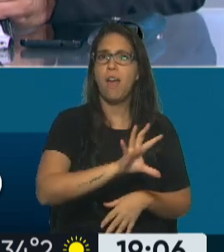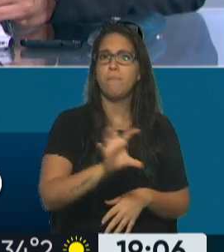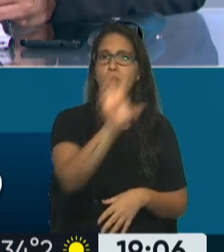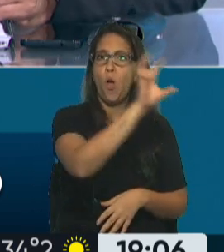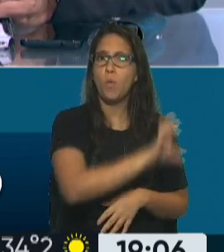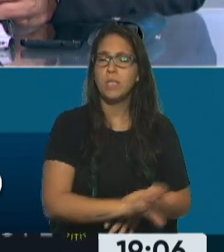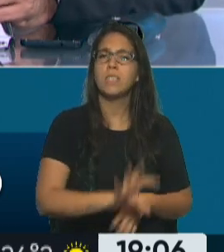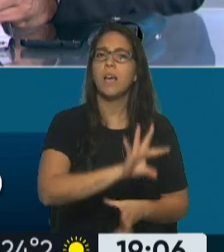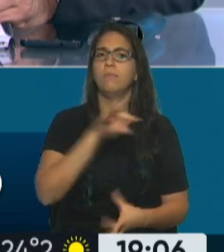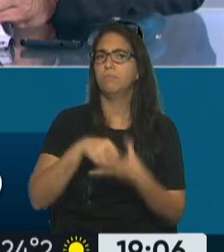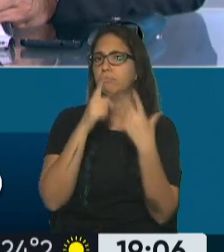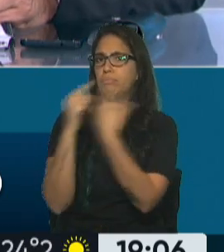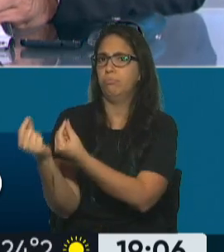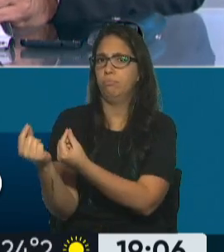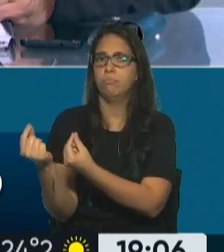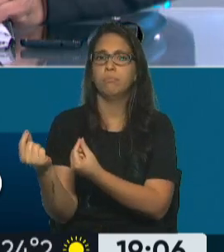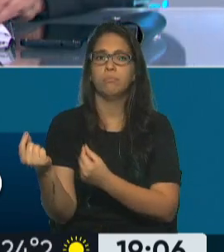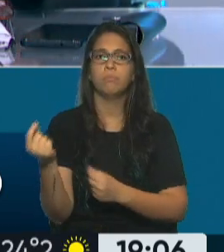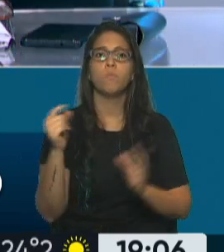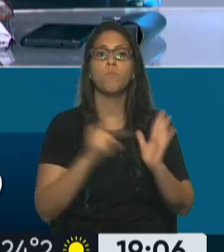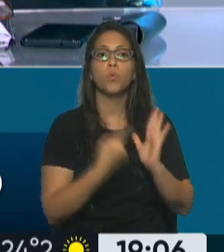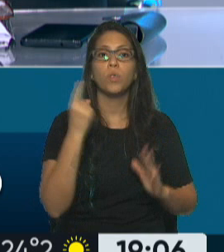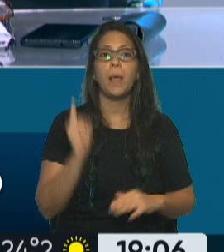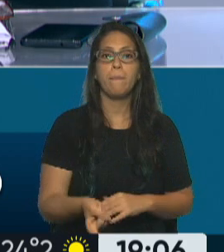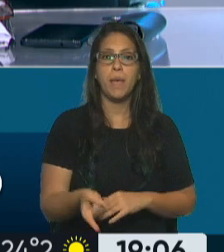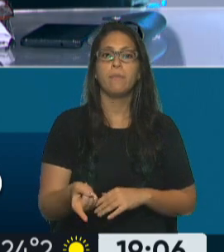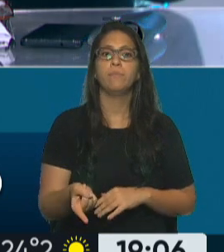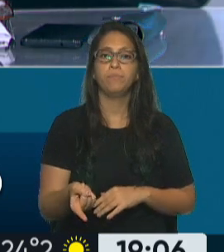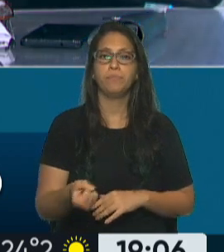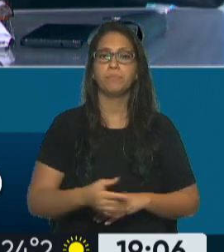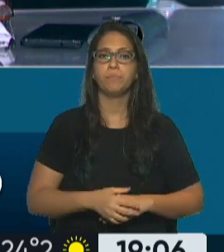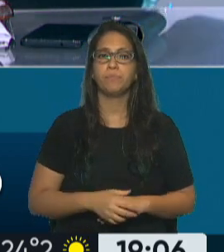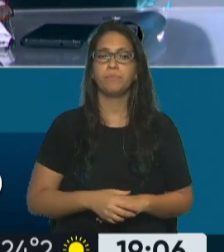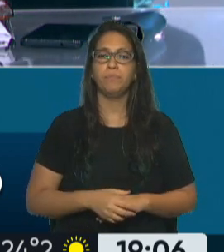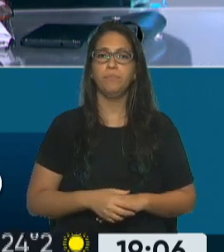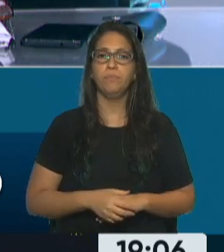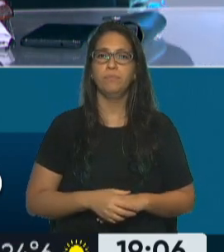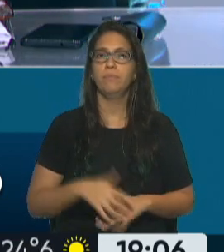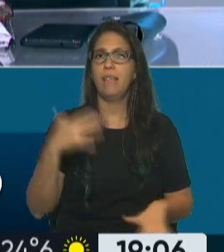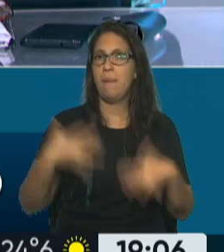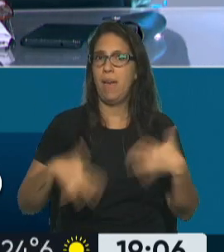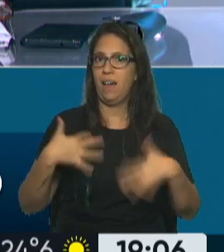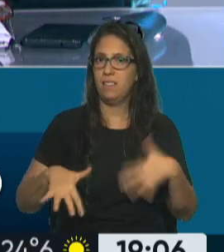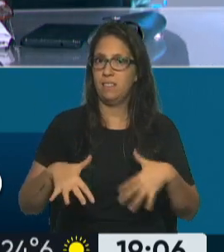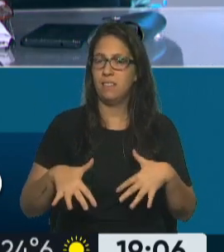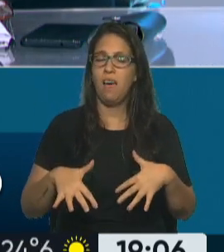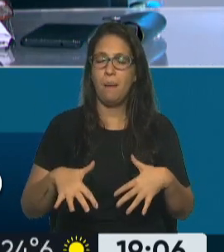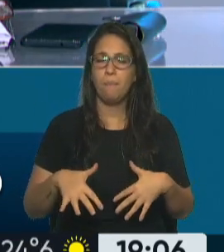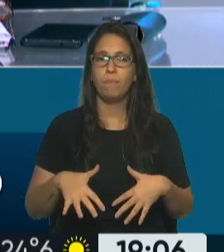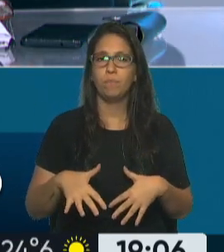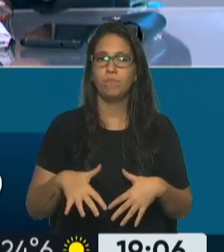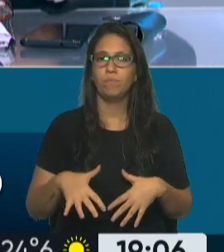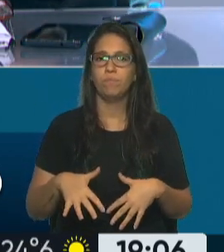sumaron a ese reclamo el tema de las facultades porque el tema de acá está liado el tema de la emergencia se